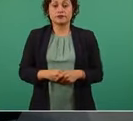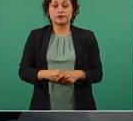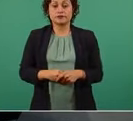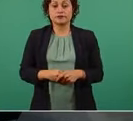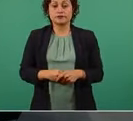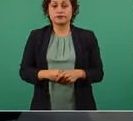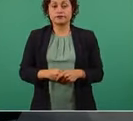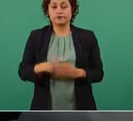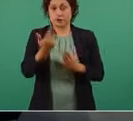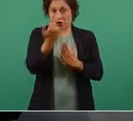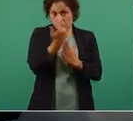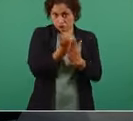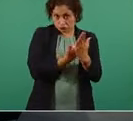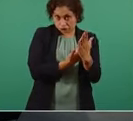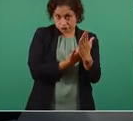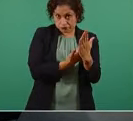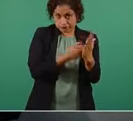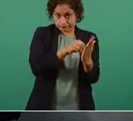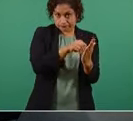Hacemos la lista para…